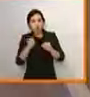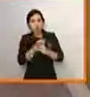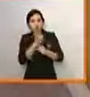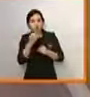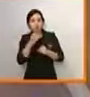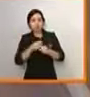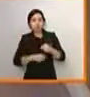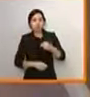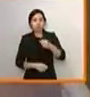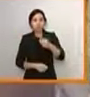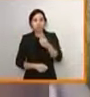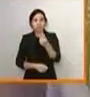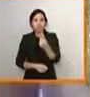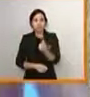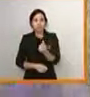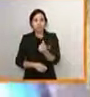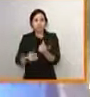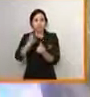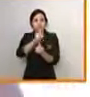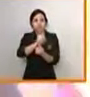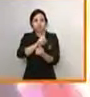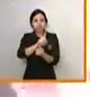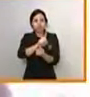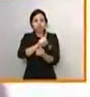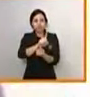seleccionado. 1.